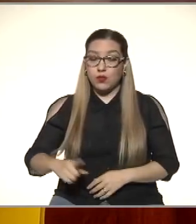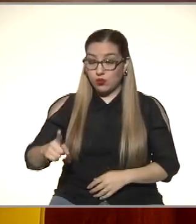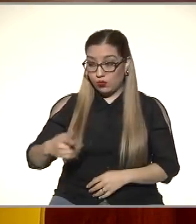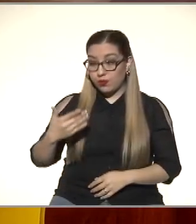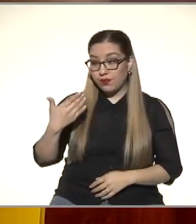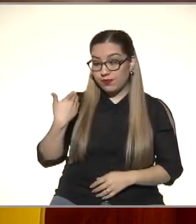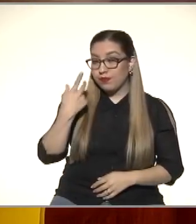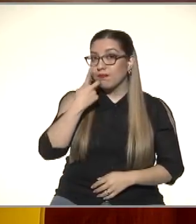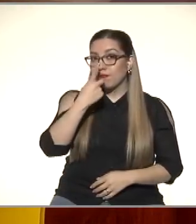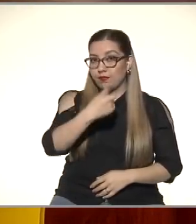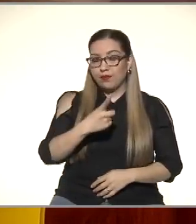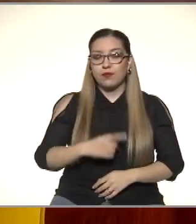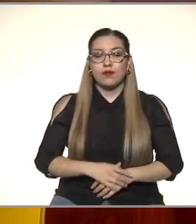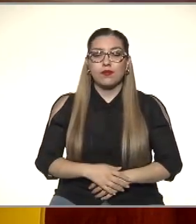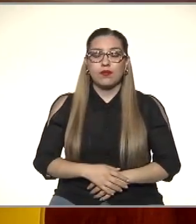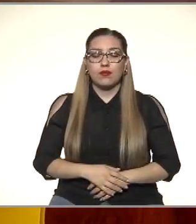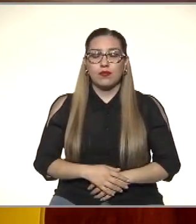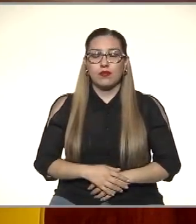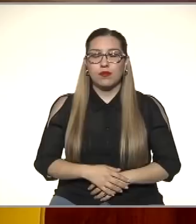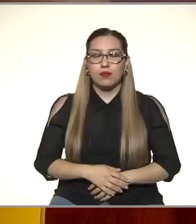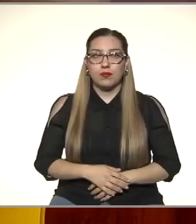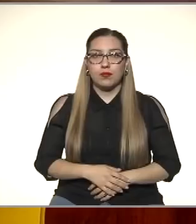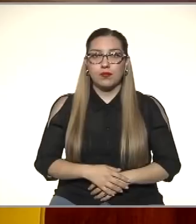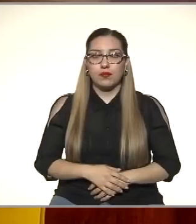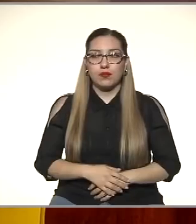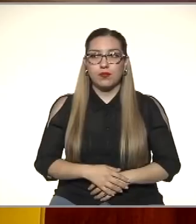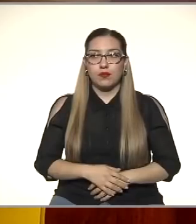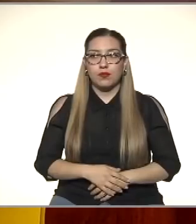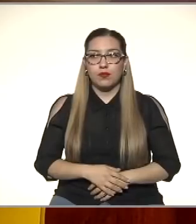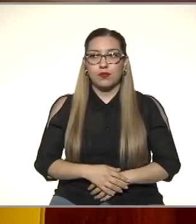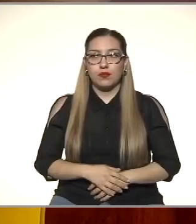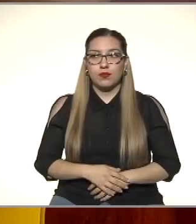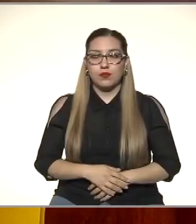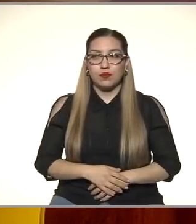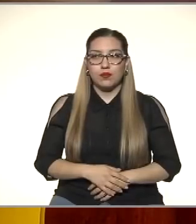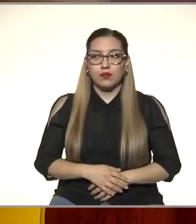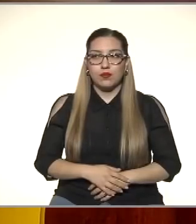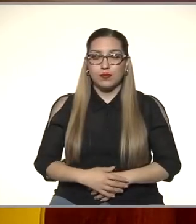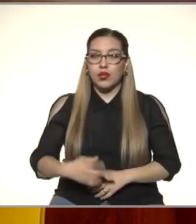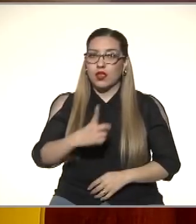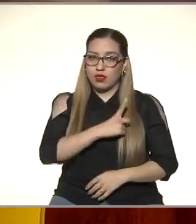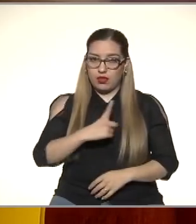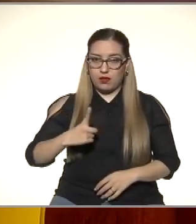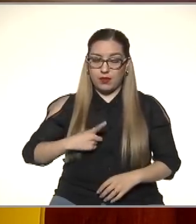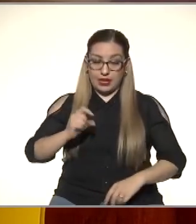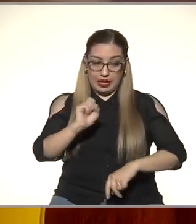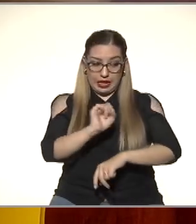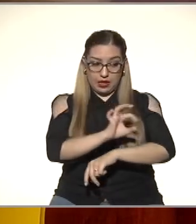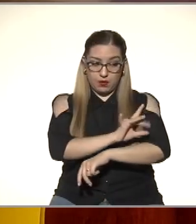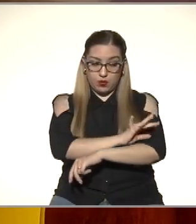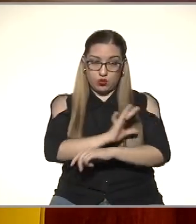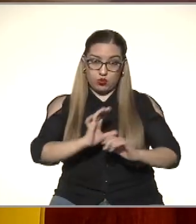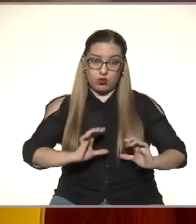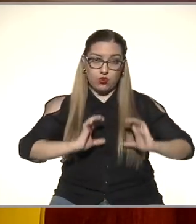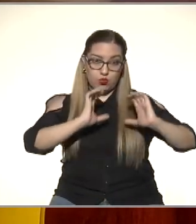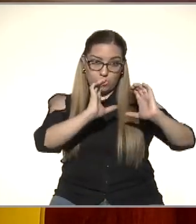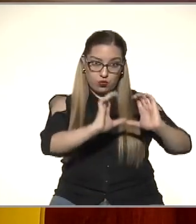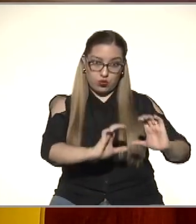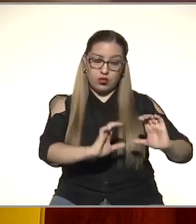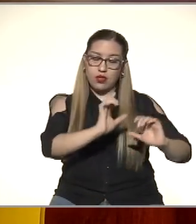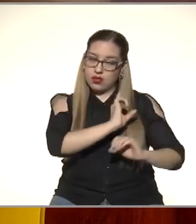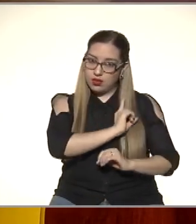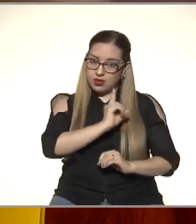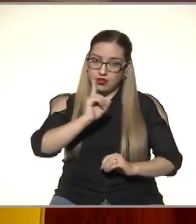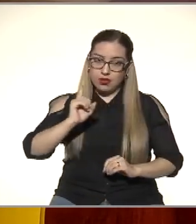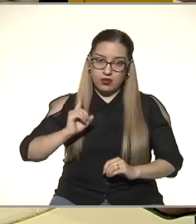inicio y lo decía Eduardo, digamos, terminando el segmento anterior, hay que cuidar las emociones. Entonces, hay que cuidar